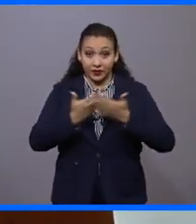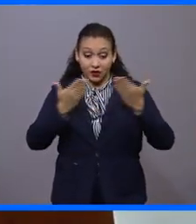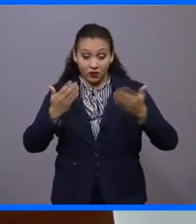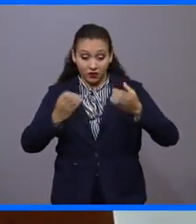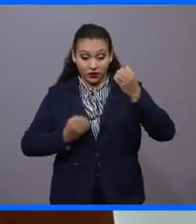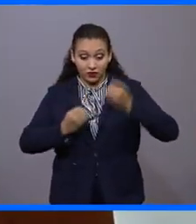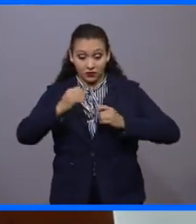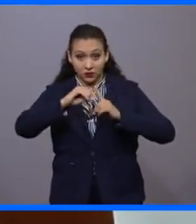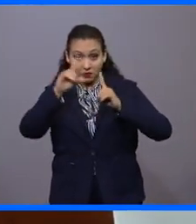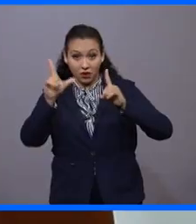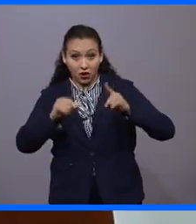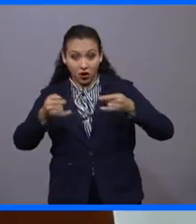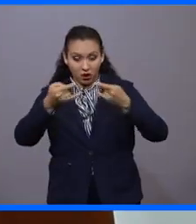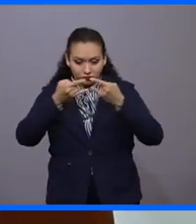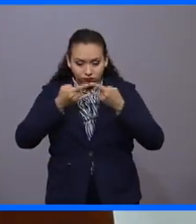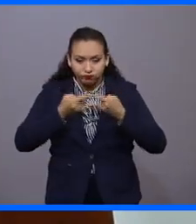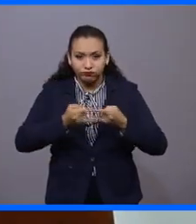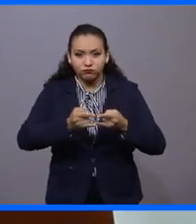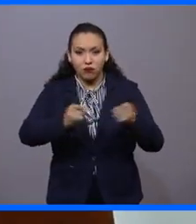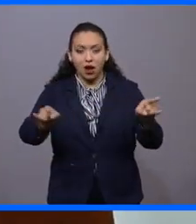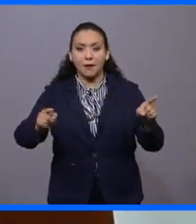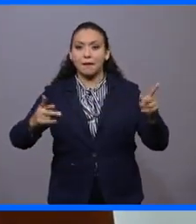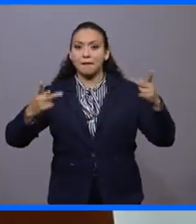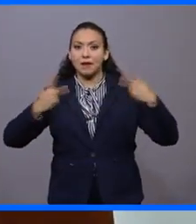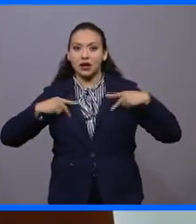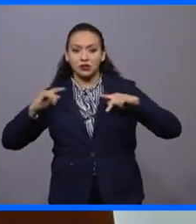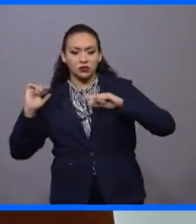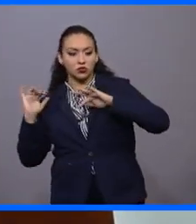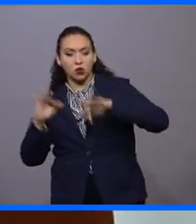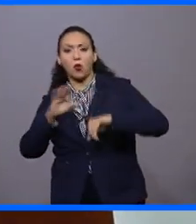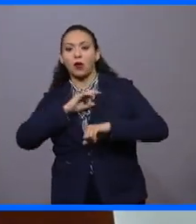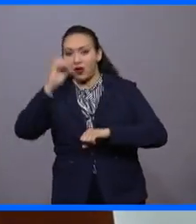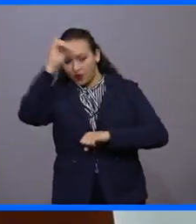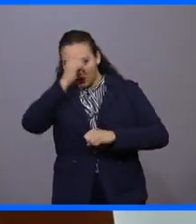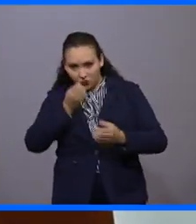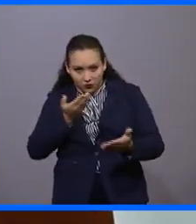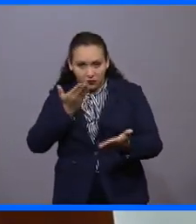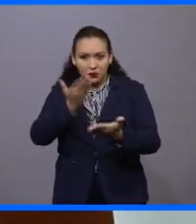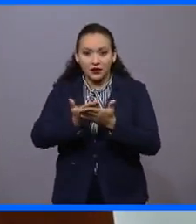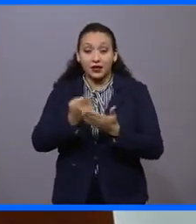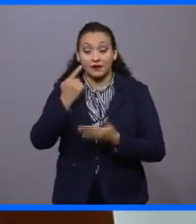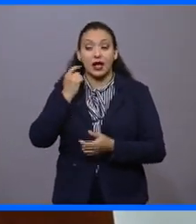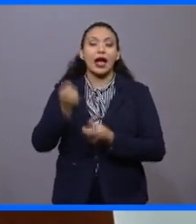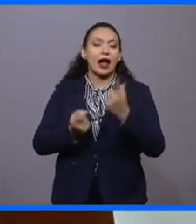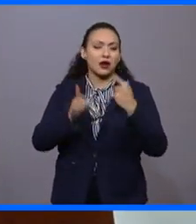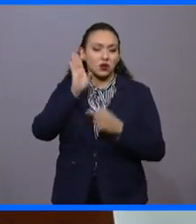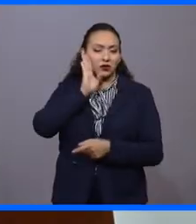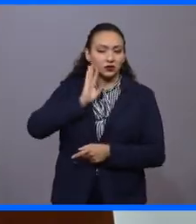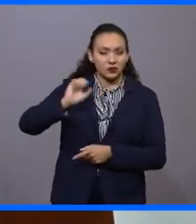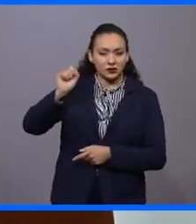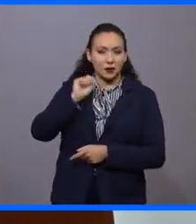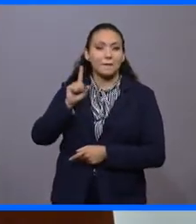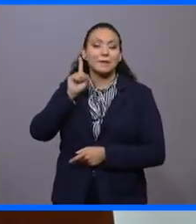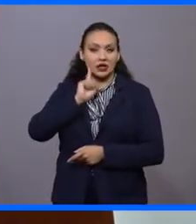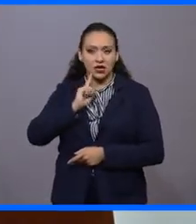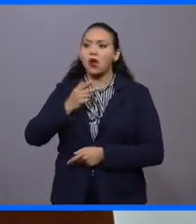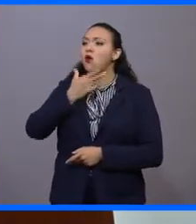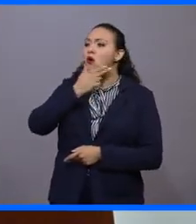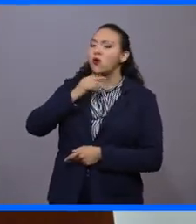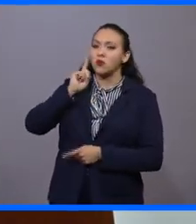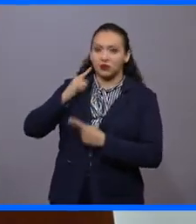Corte, algunas ministras y algunos ministros sostuvimos